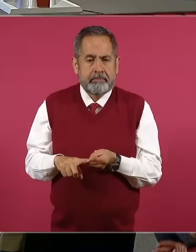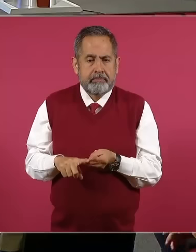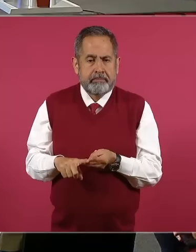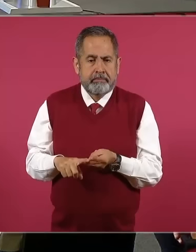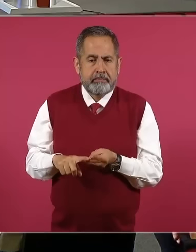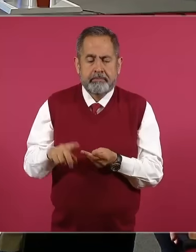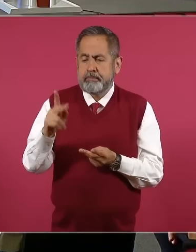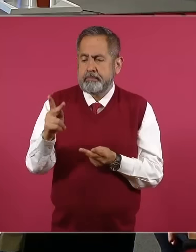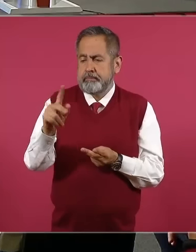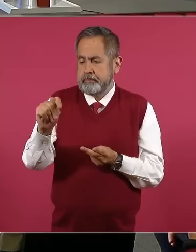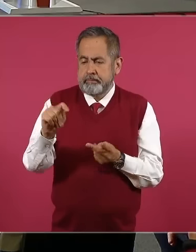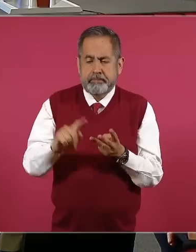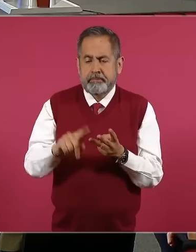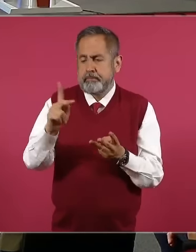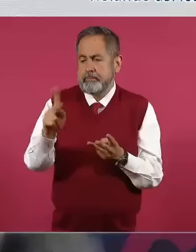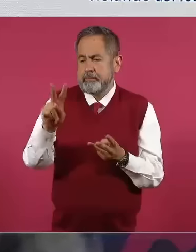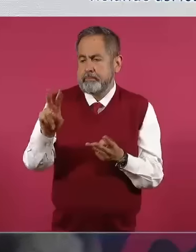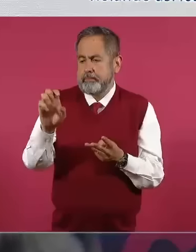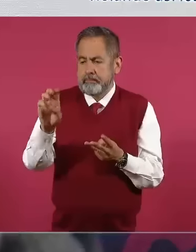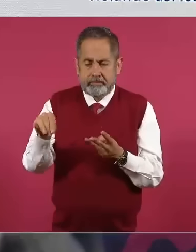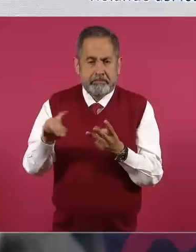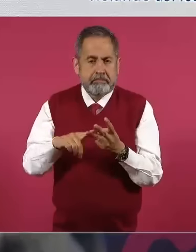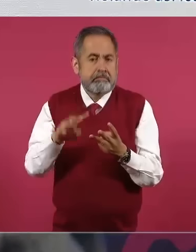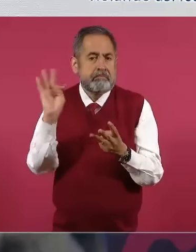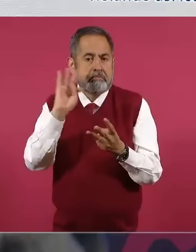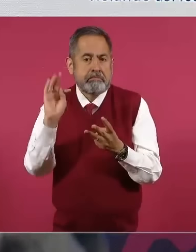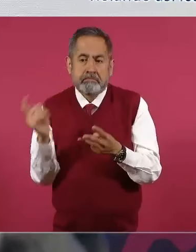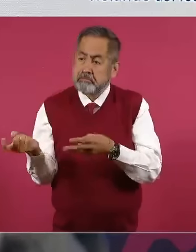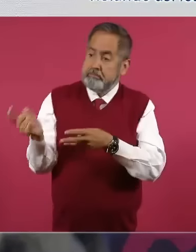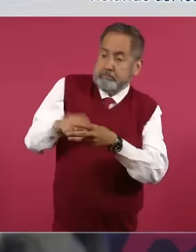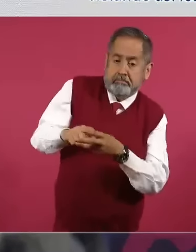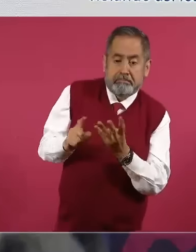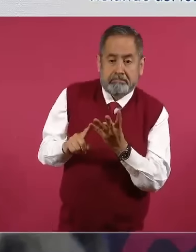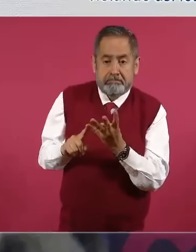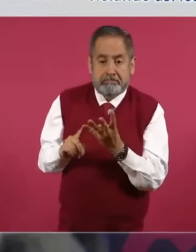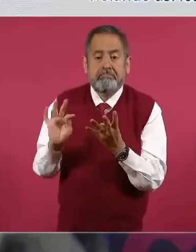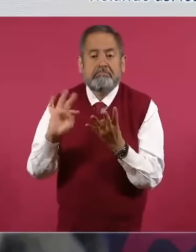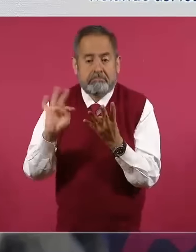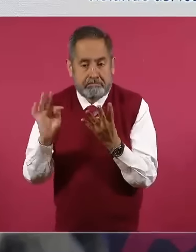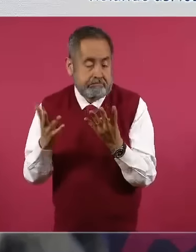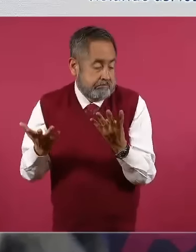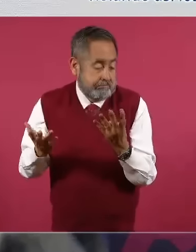PT, Verde, y a lo mejor se inscribe otro.